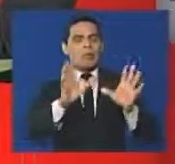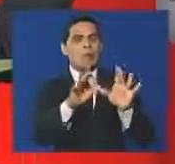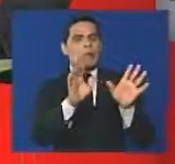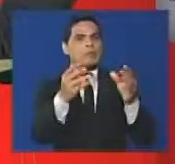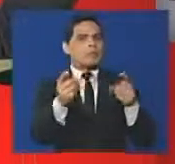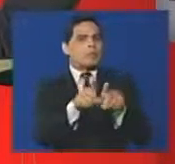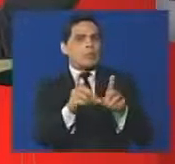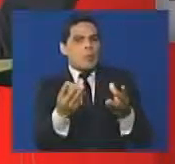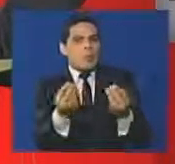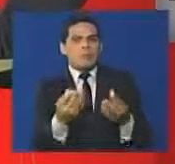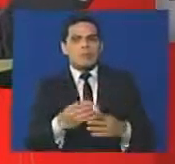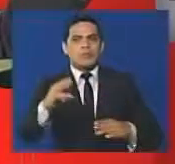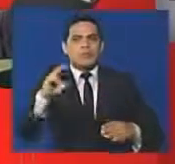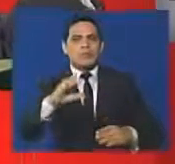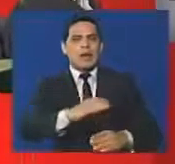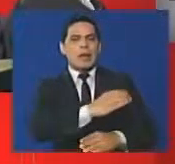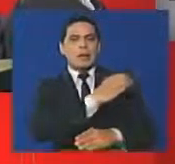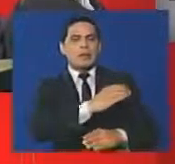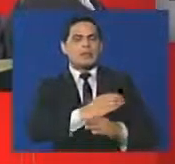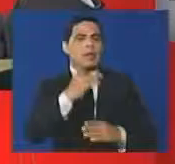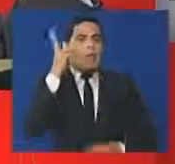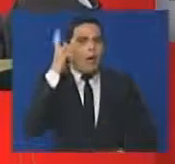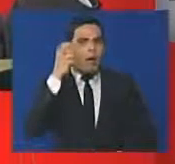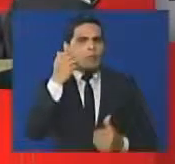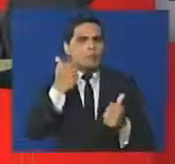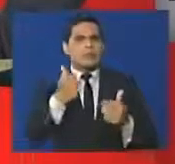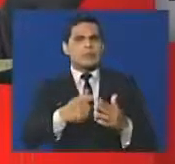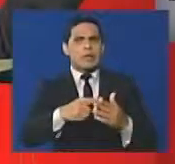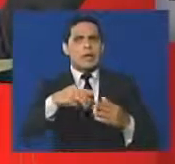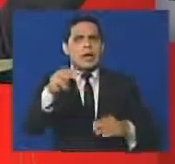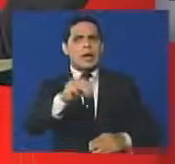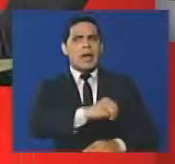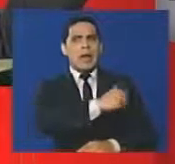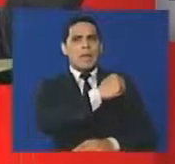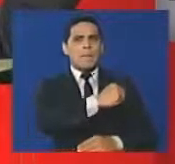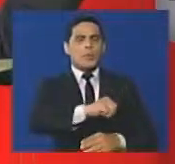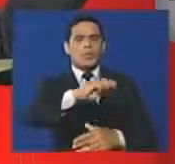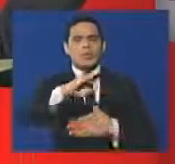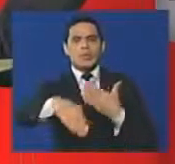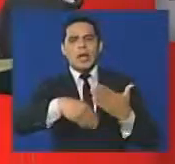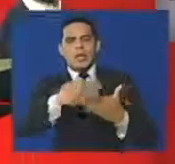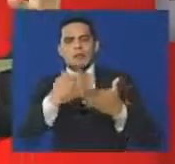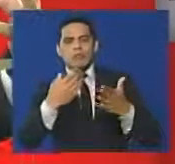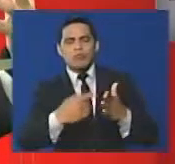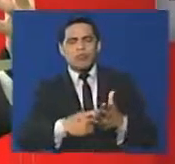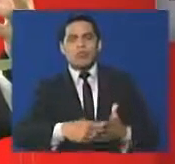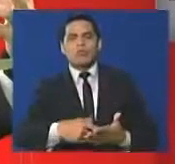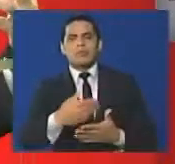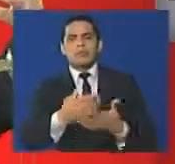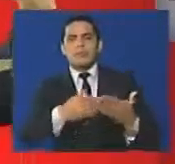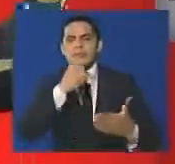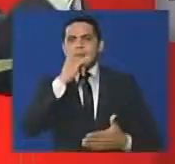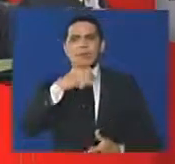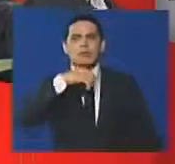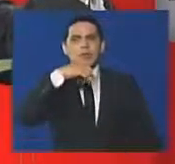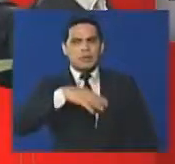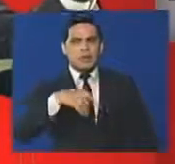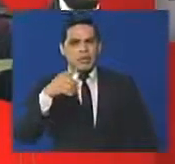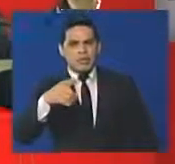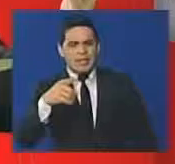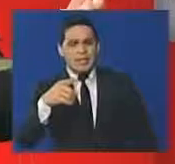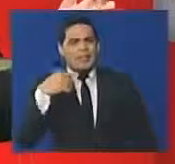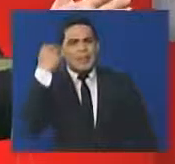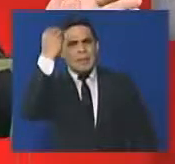La música y sus ritmos, las músicas y sus memorias históricas, ¿qué le viene